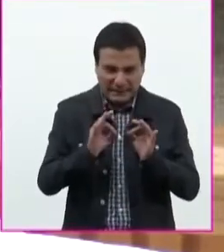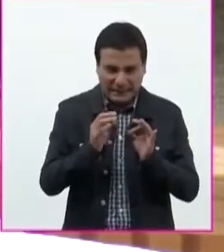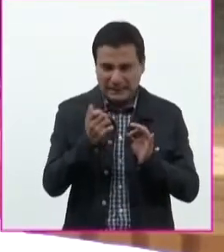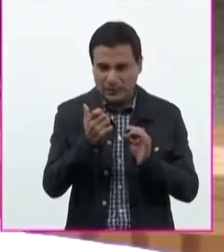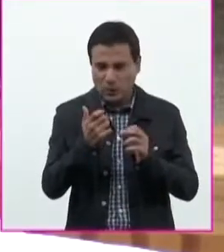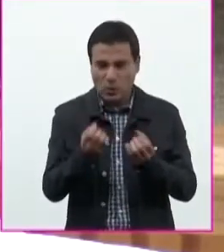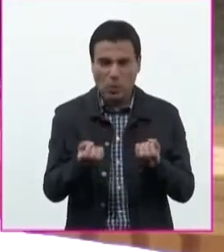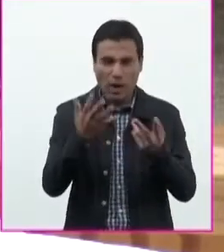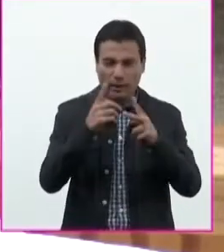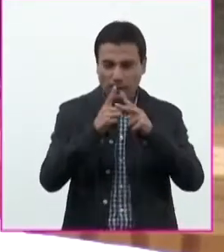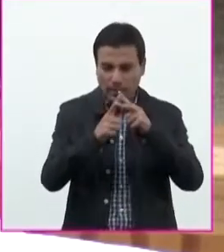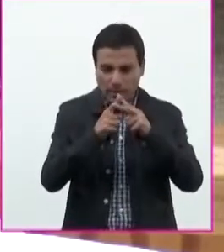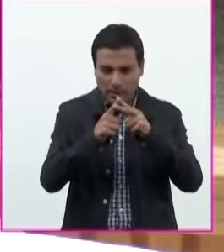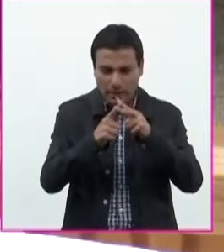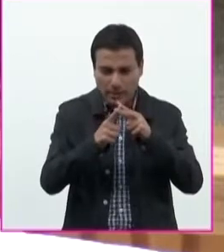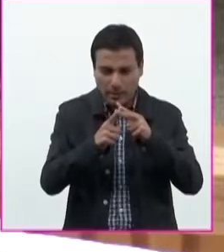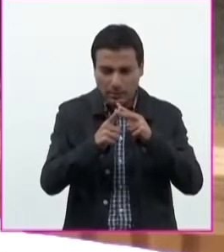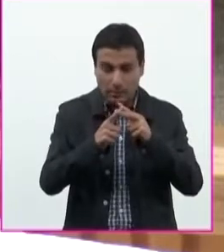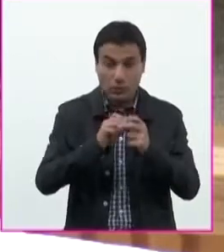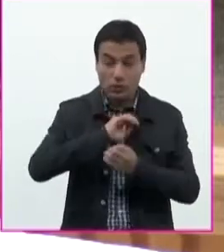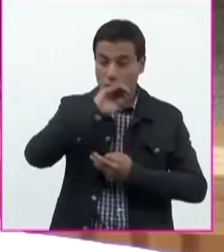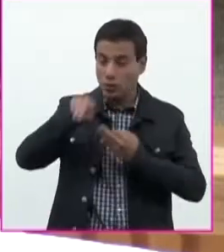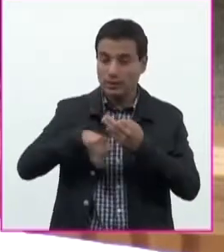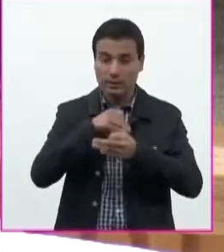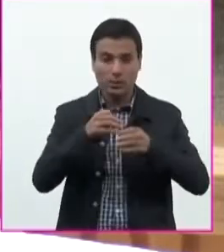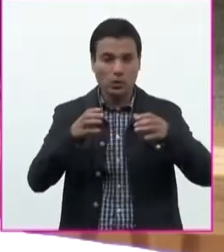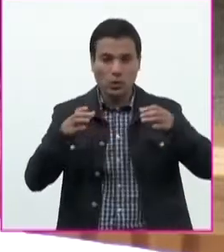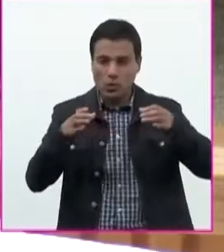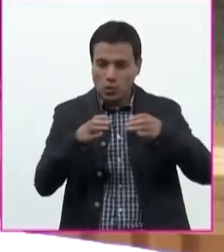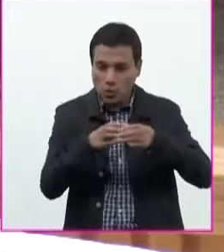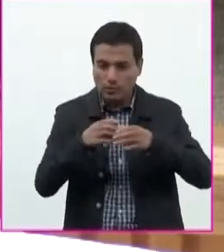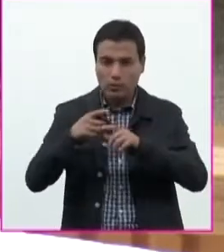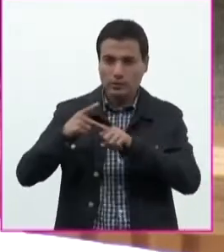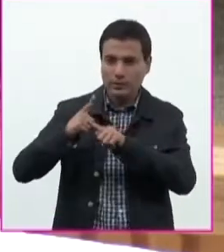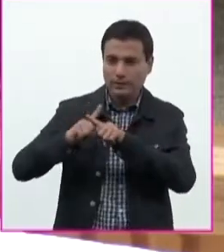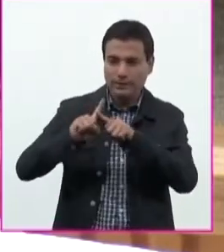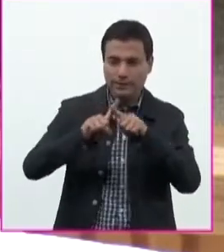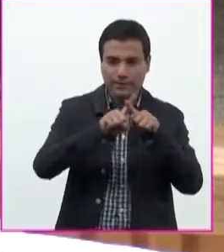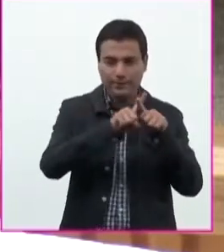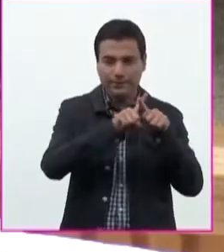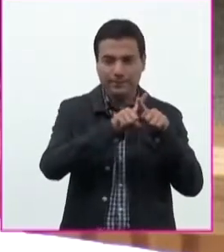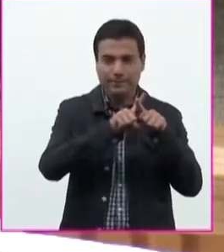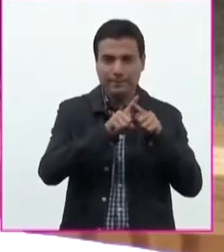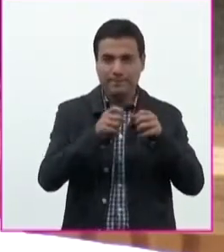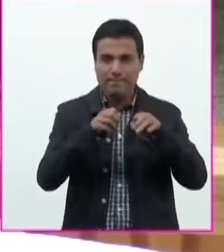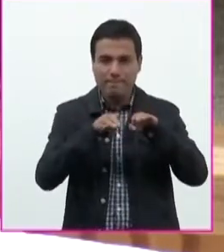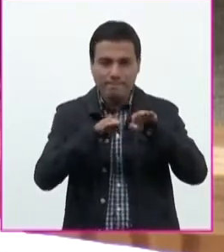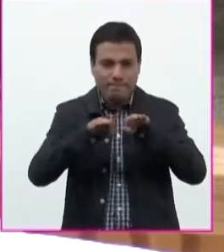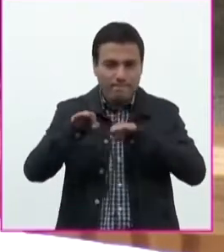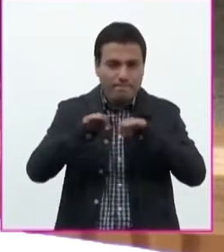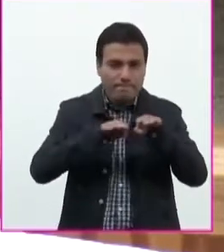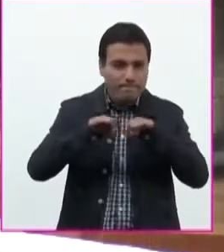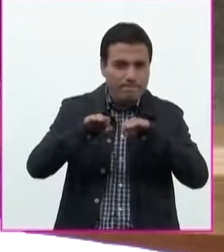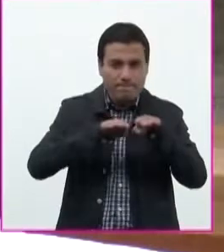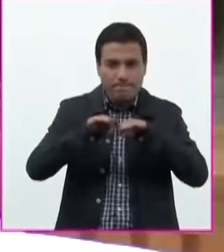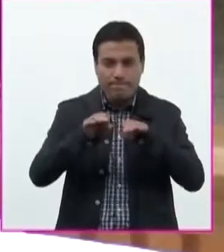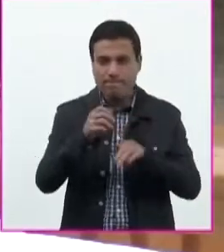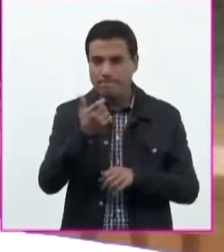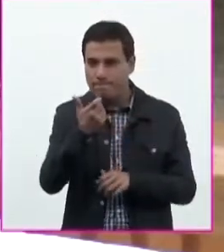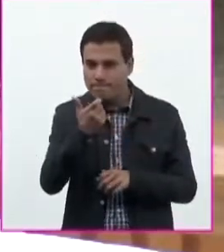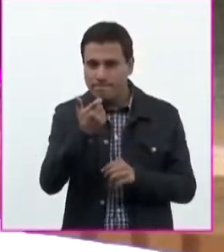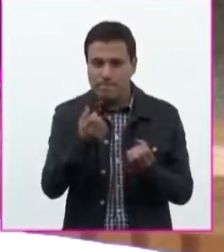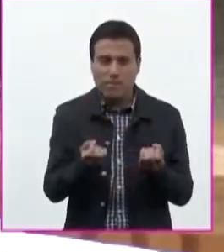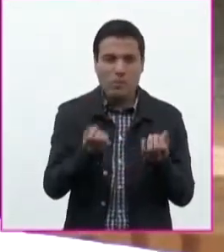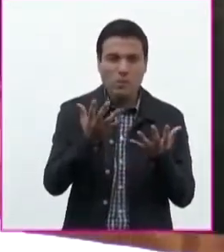un trabajo que involucró a todas las unidades y que ejercen recursos dentro del